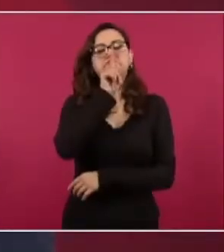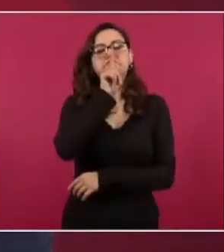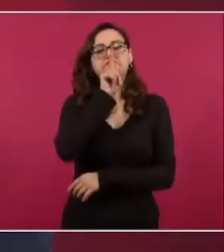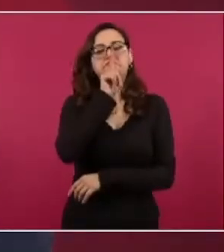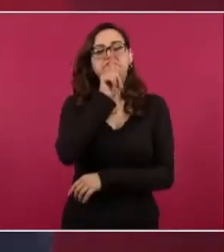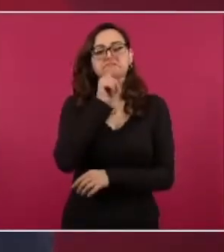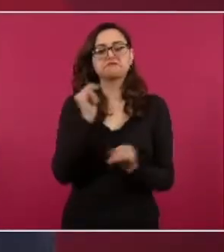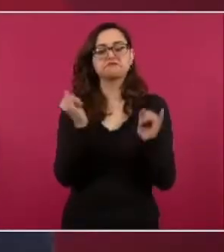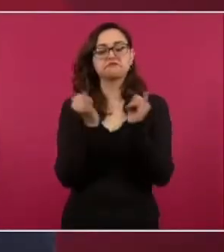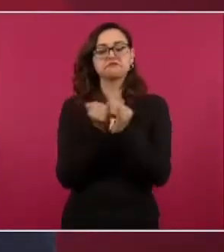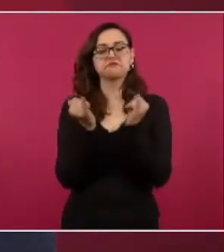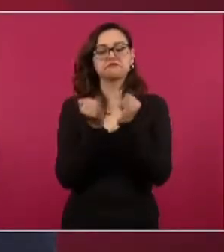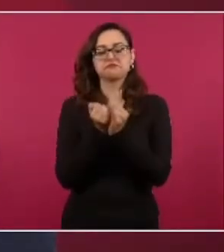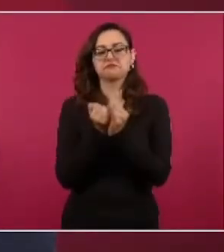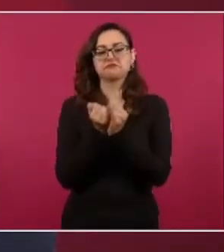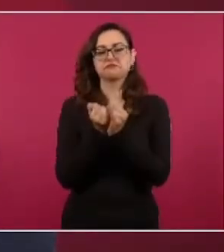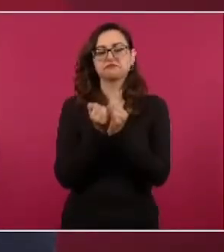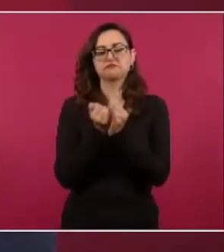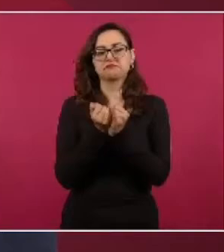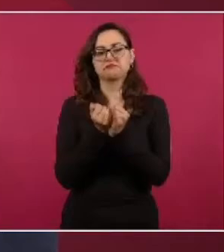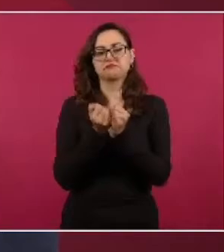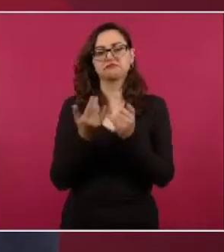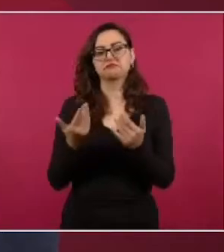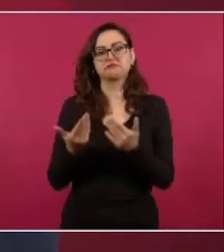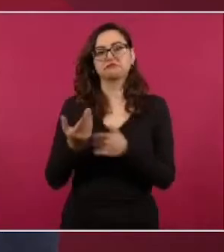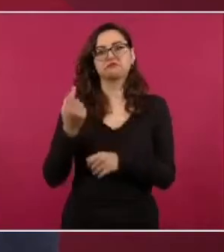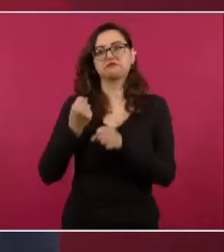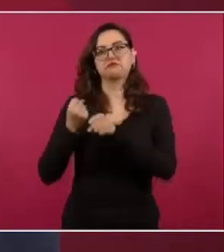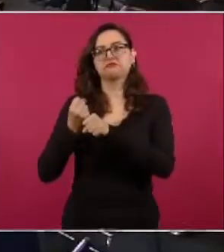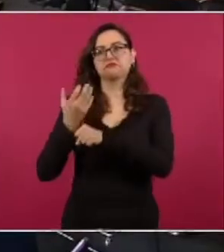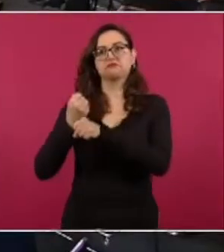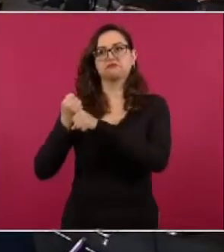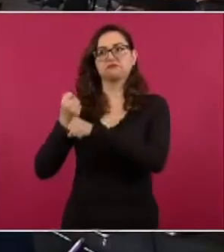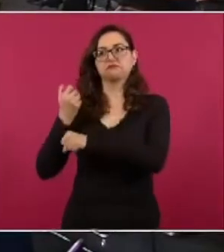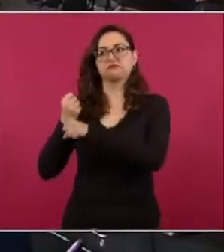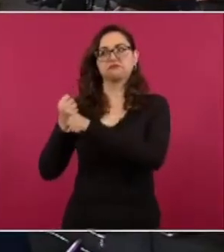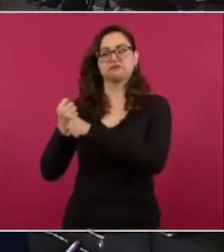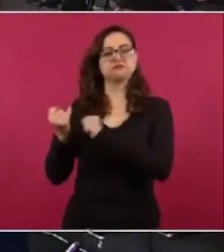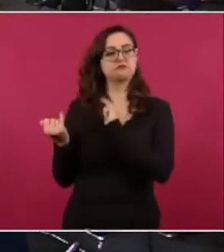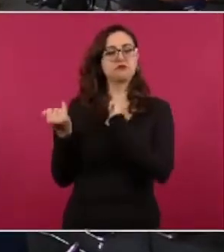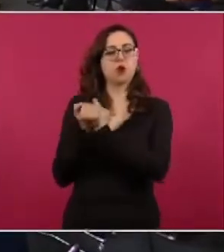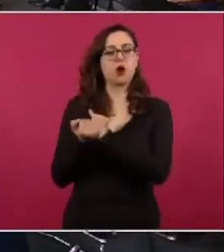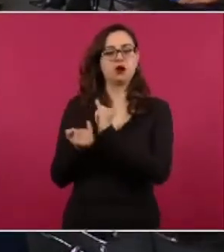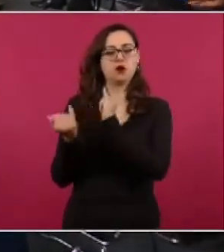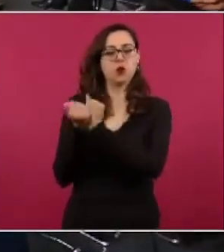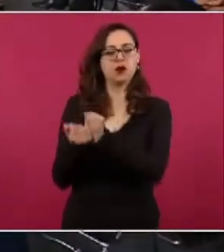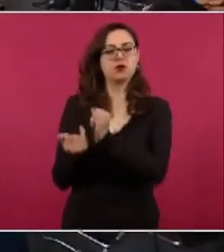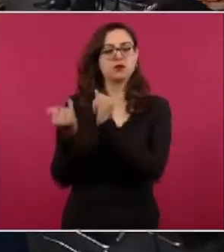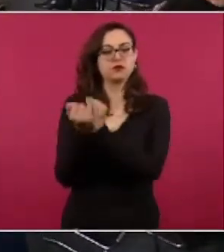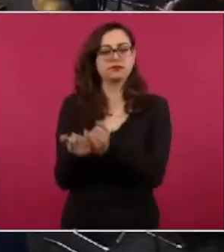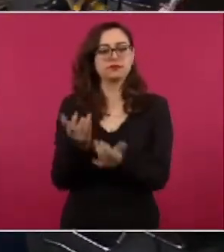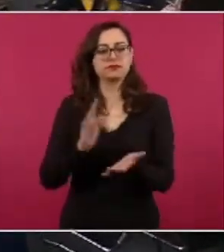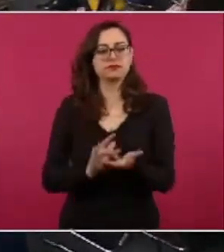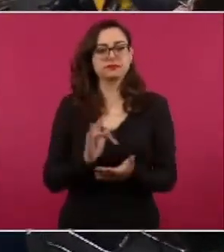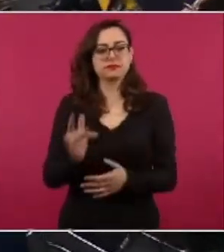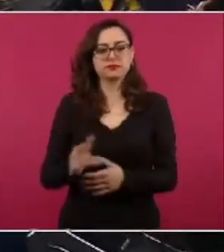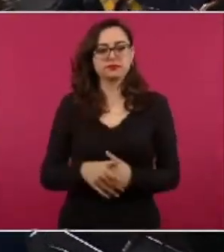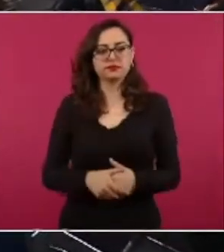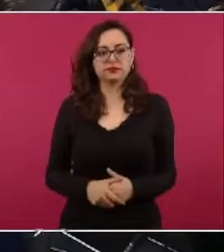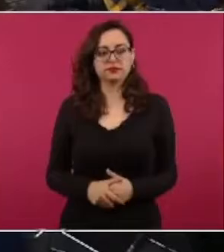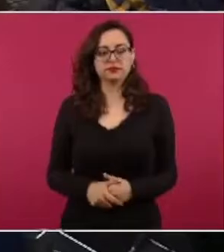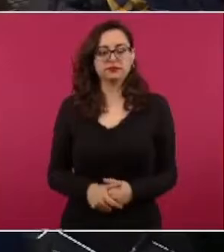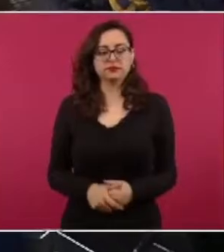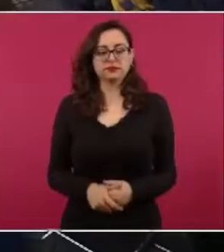misma mortalidad que tenemos históricamente en los años recientes. Muchas gracias.